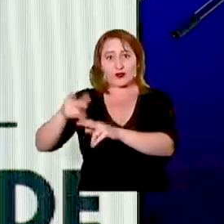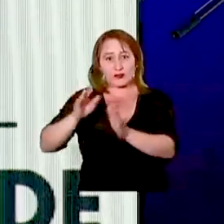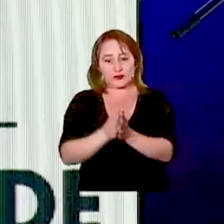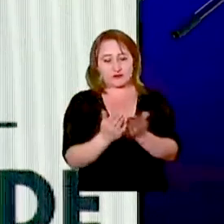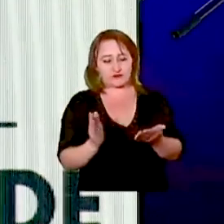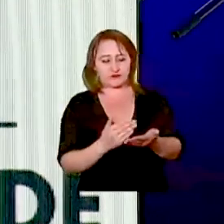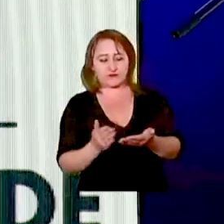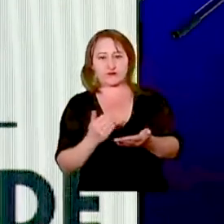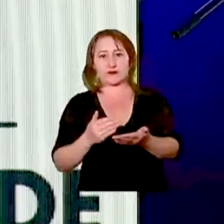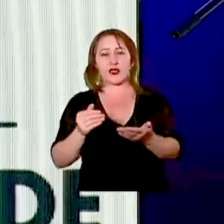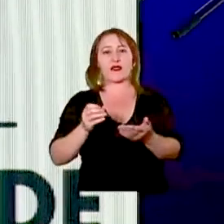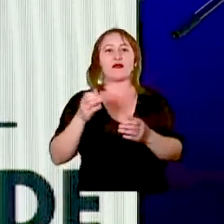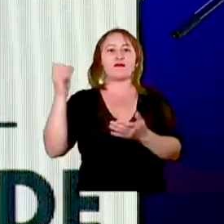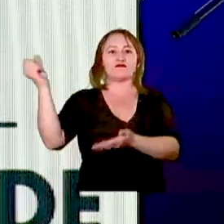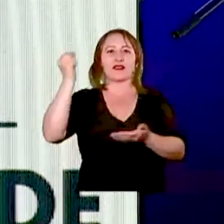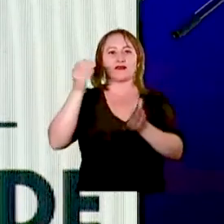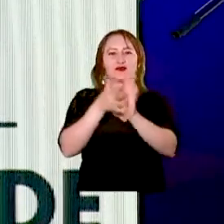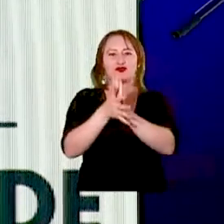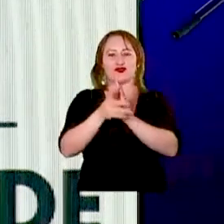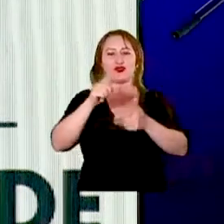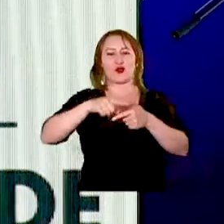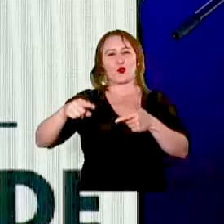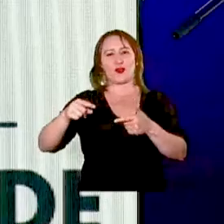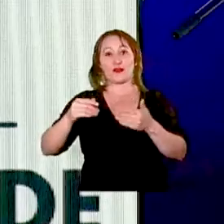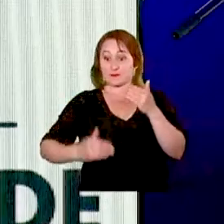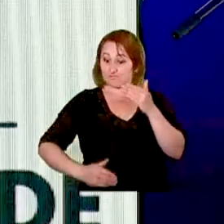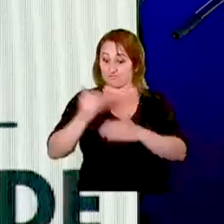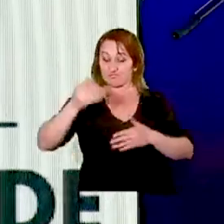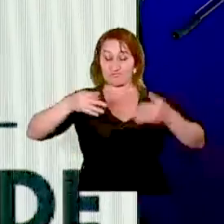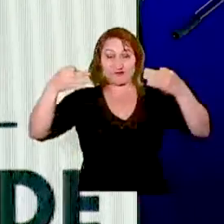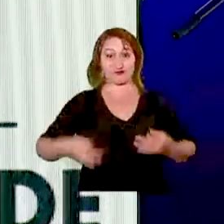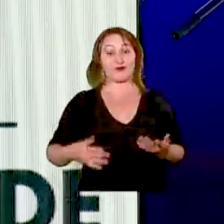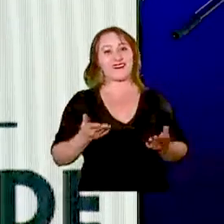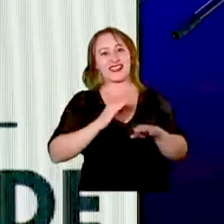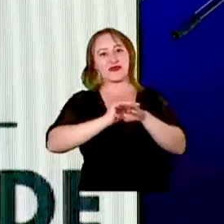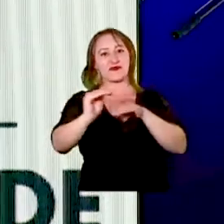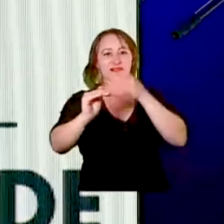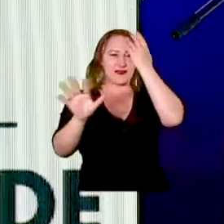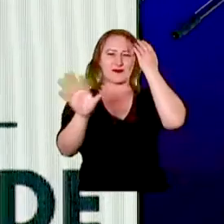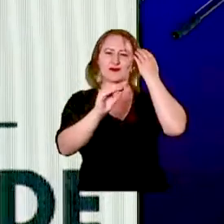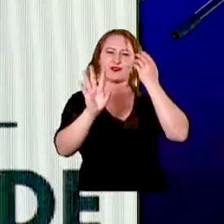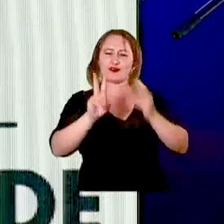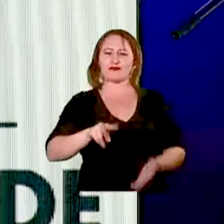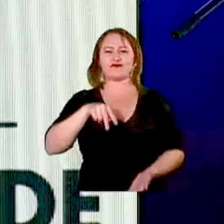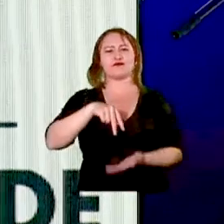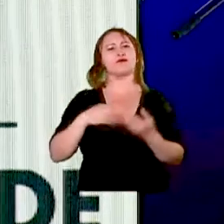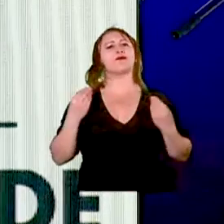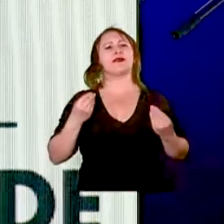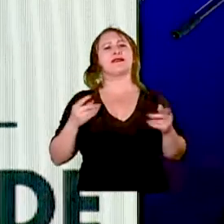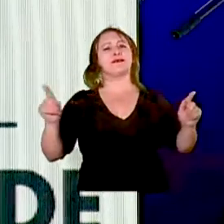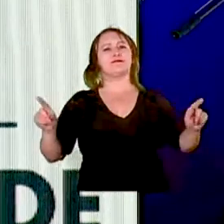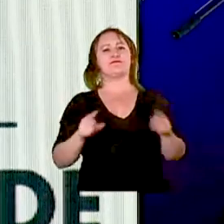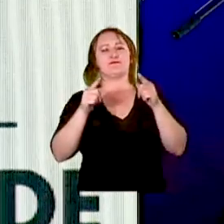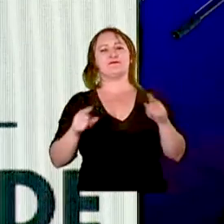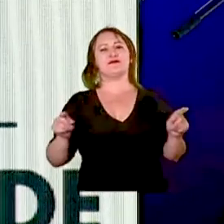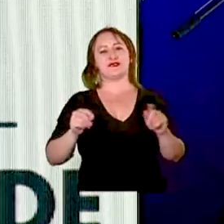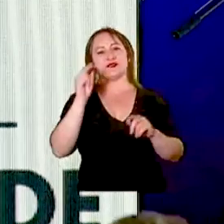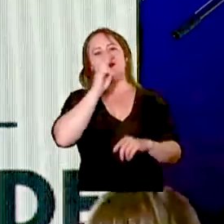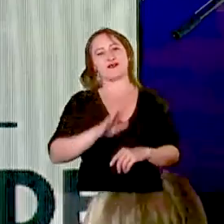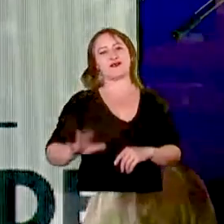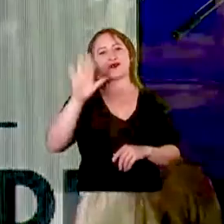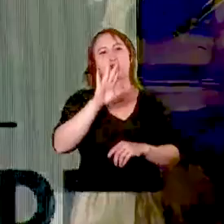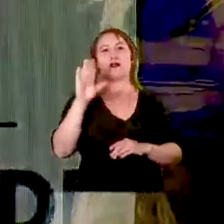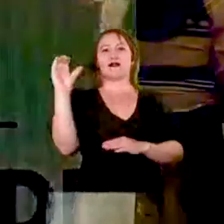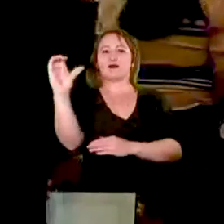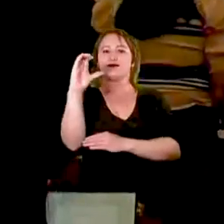de rendición de cuentas. Para dar inicio al presente acto, los invitamos a ponerse de pie para entonar las notas del